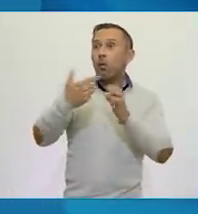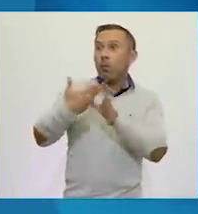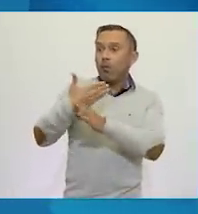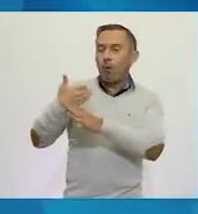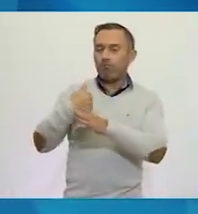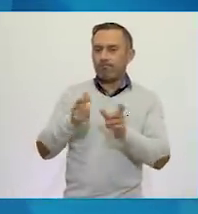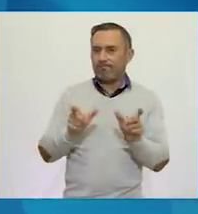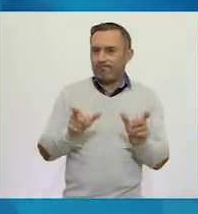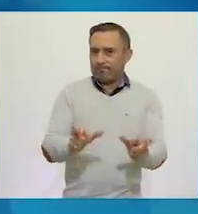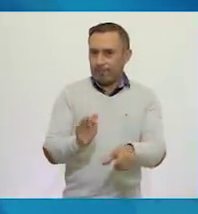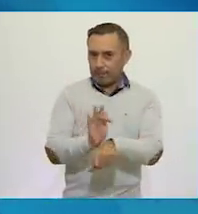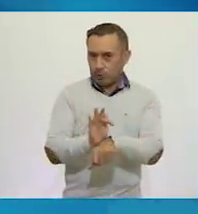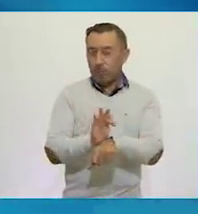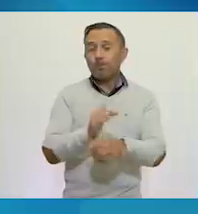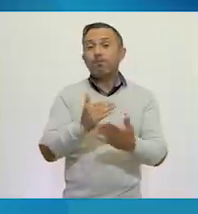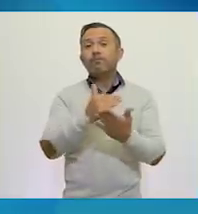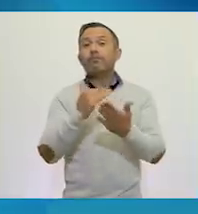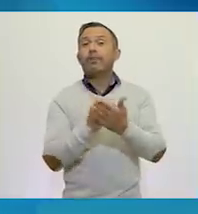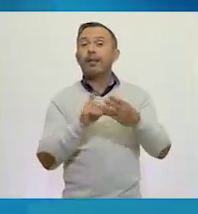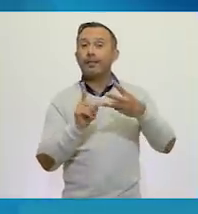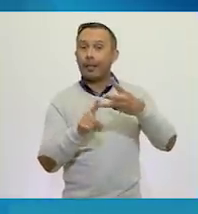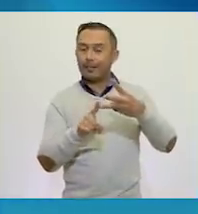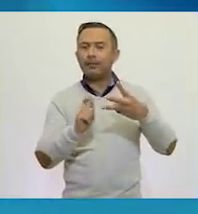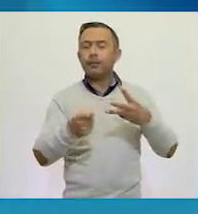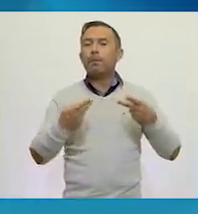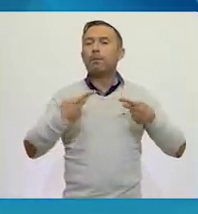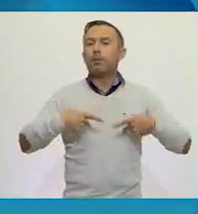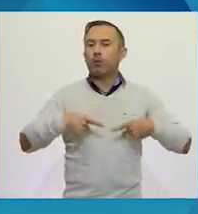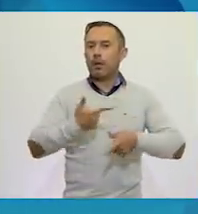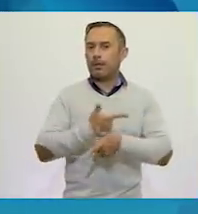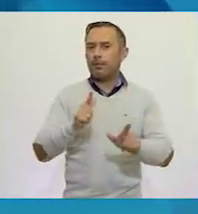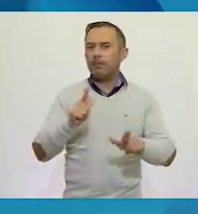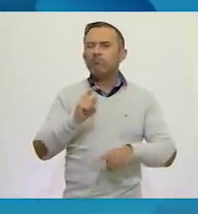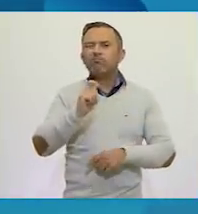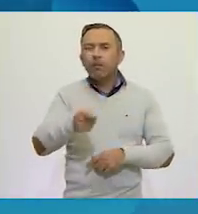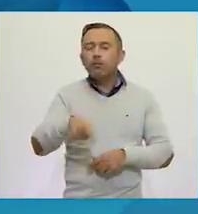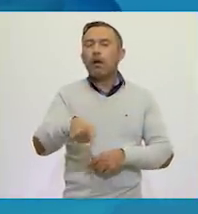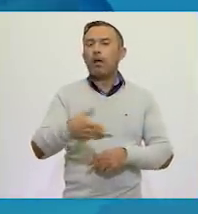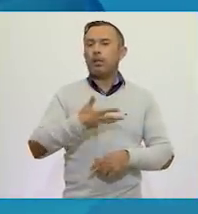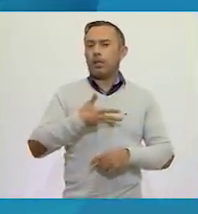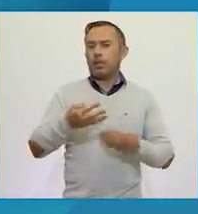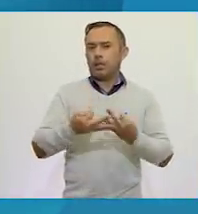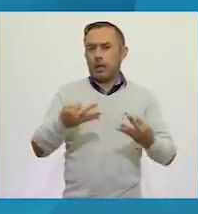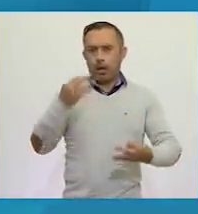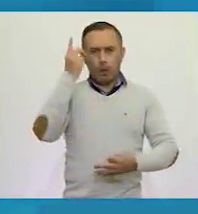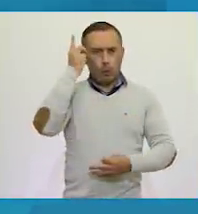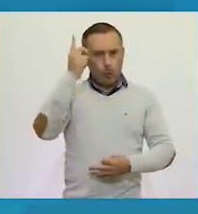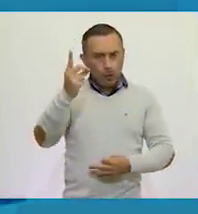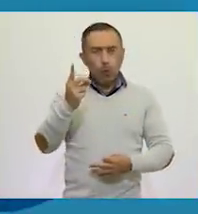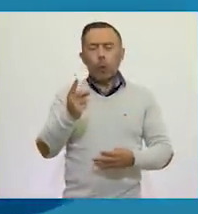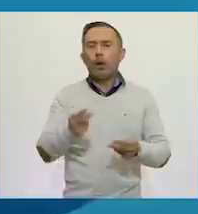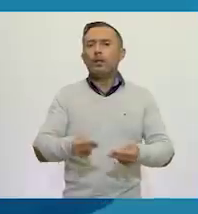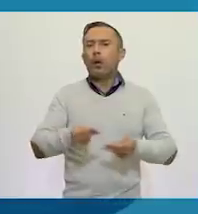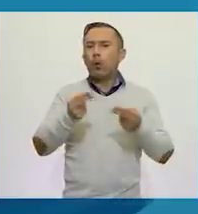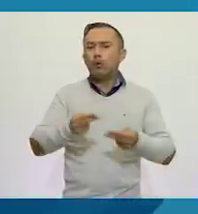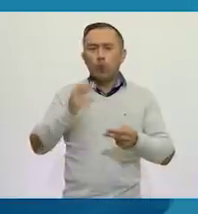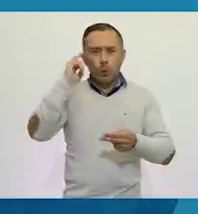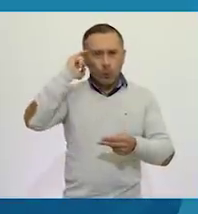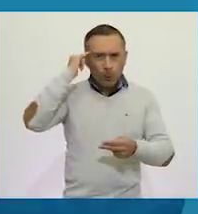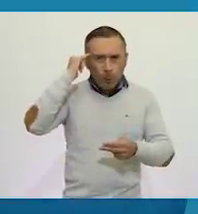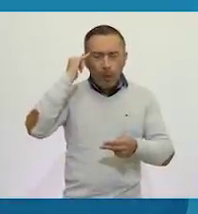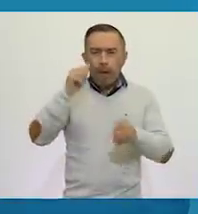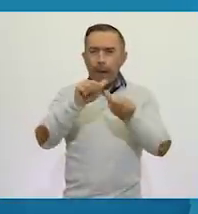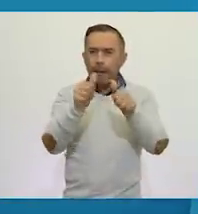una tercera posición encontramos a las personas libres. Estas tenían sus propias tierras, negocios de artesanía y comercio.